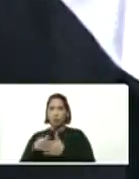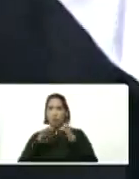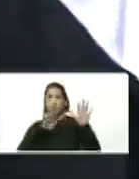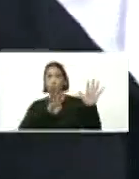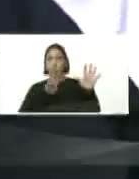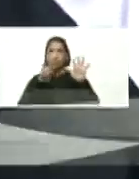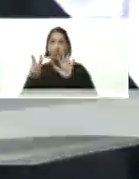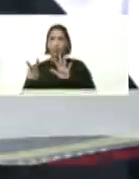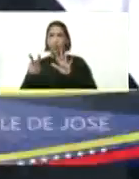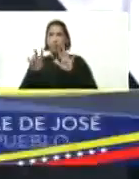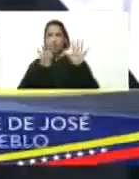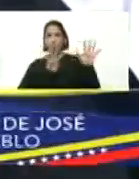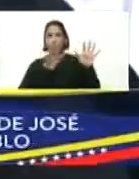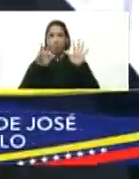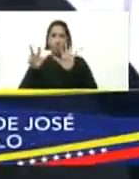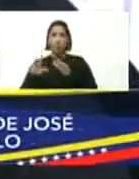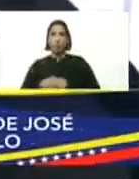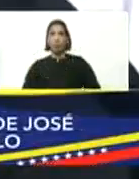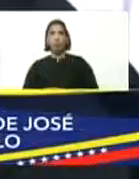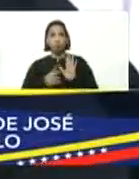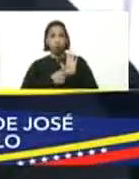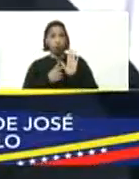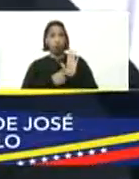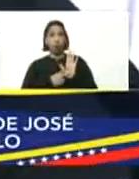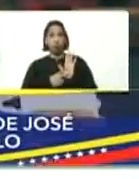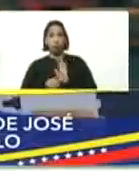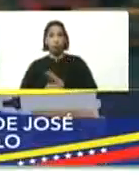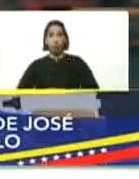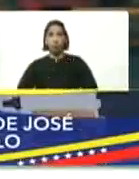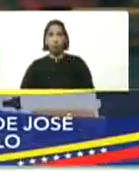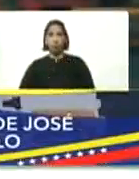98. Verdaderamente